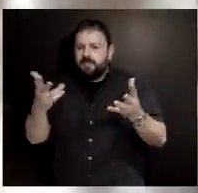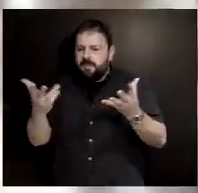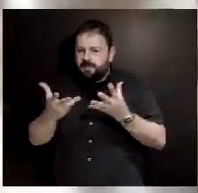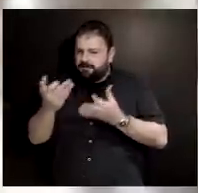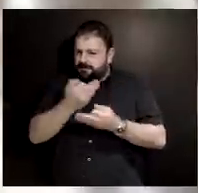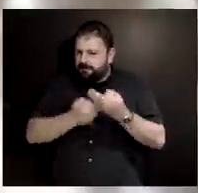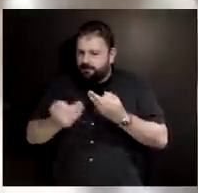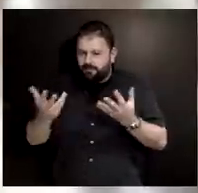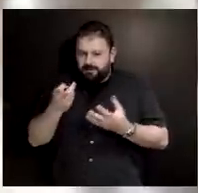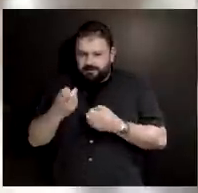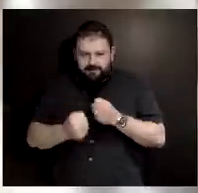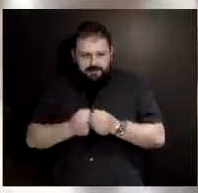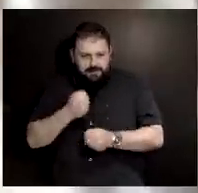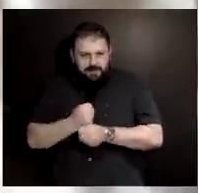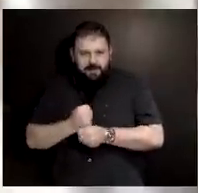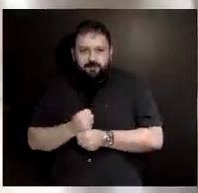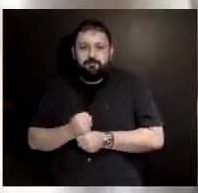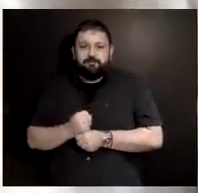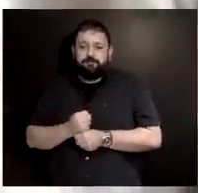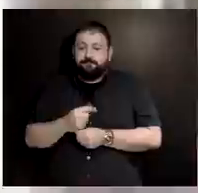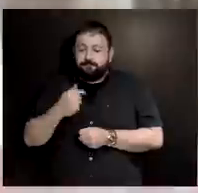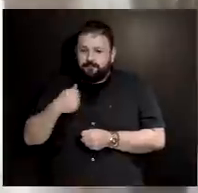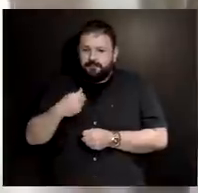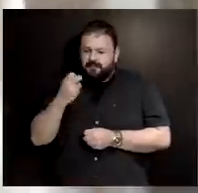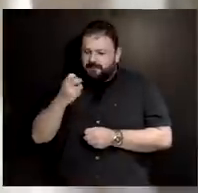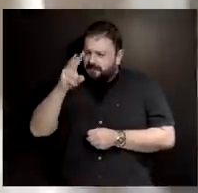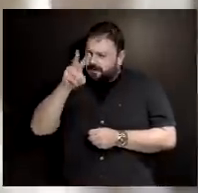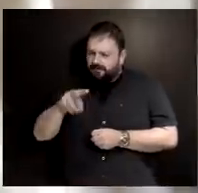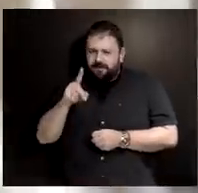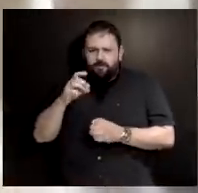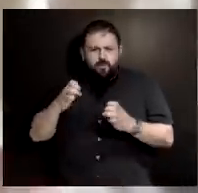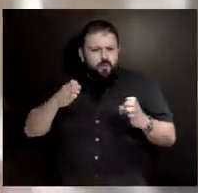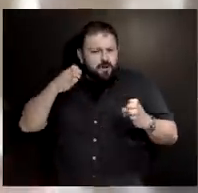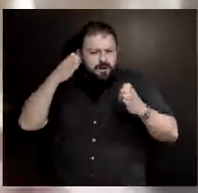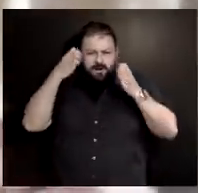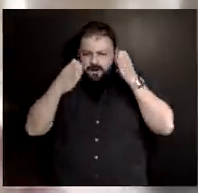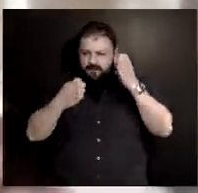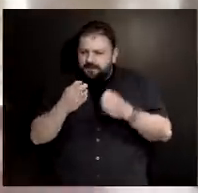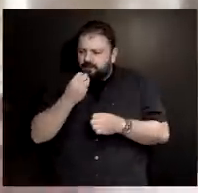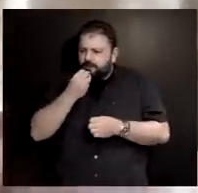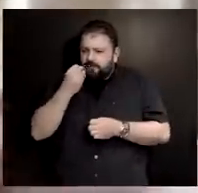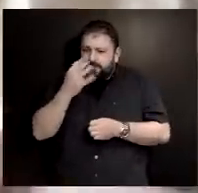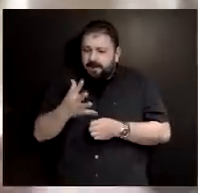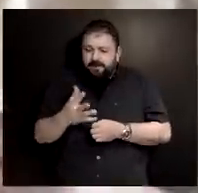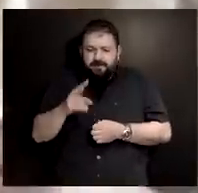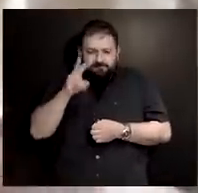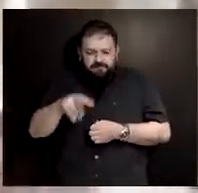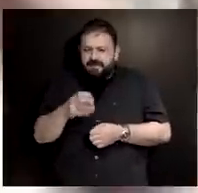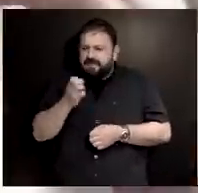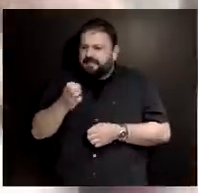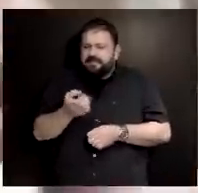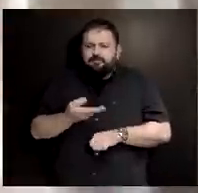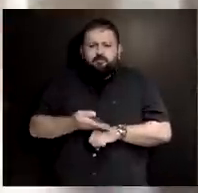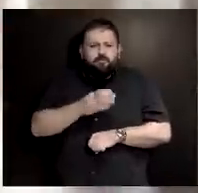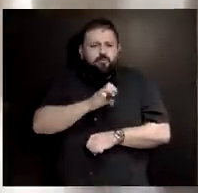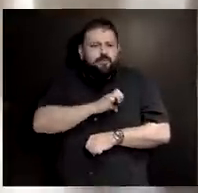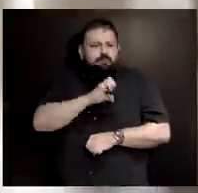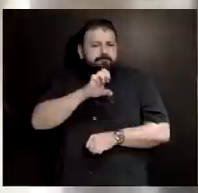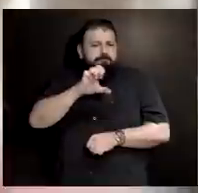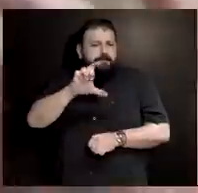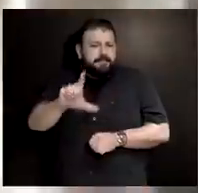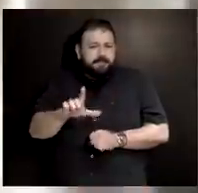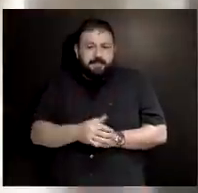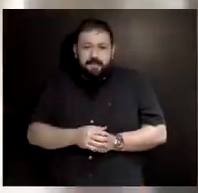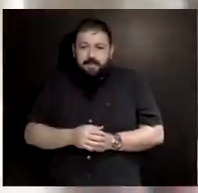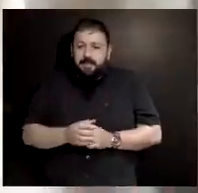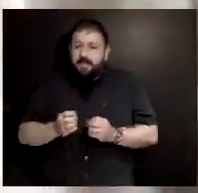del año. Entonces, pues finalmente creo que va a ser un evento maravilloso de los 30 años. Va a ser muy especial. Y ojo también, los